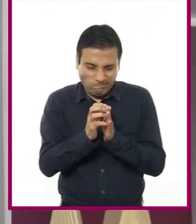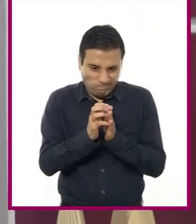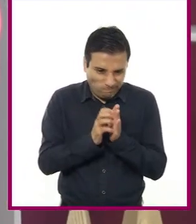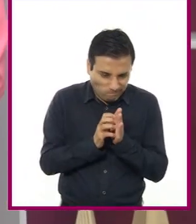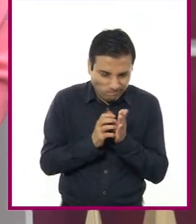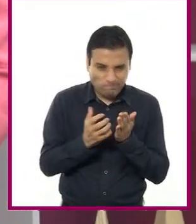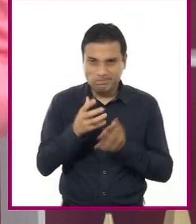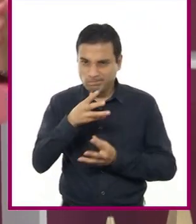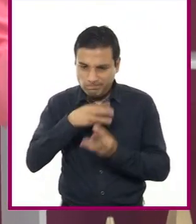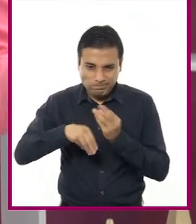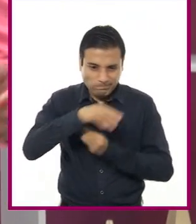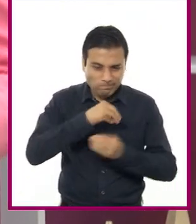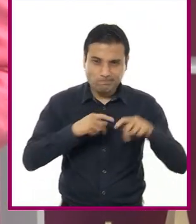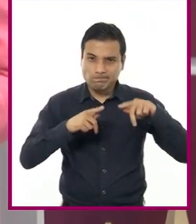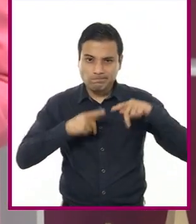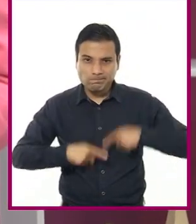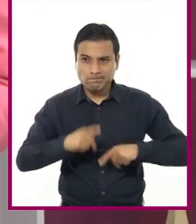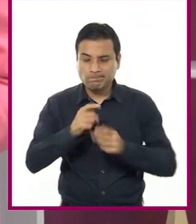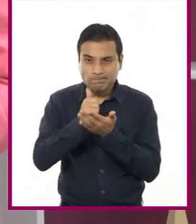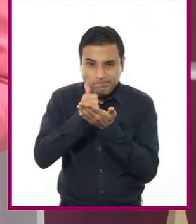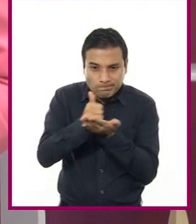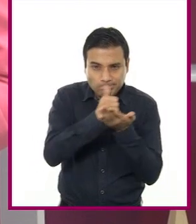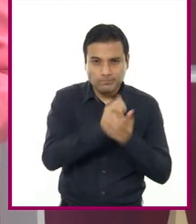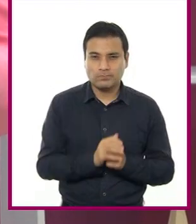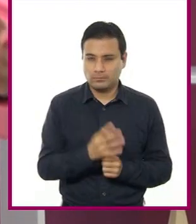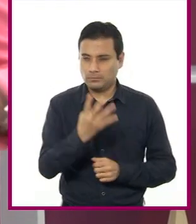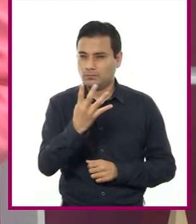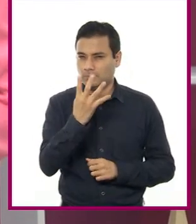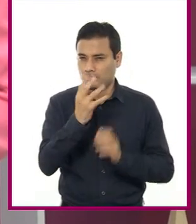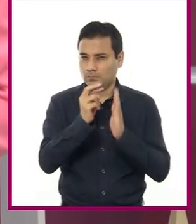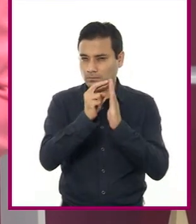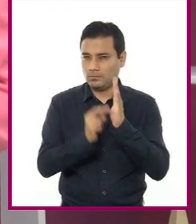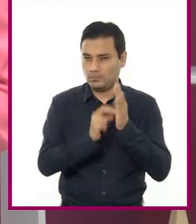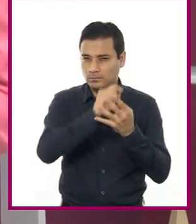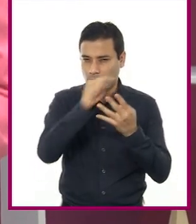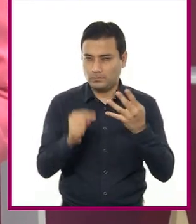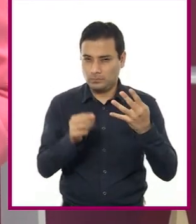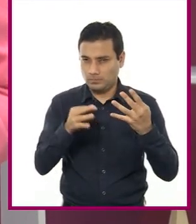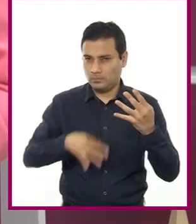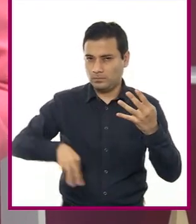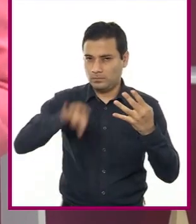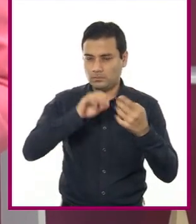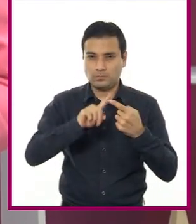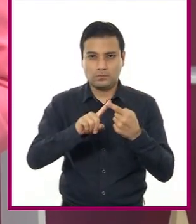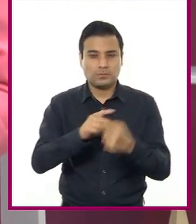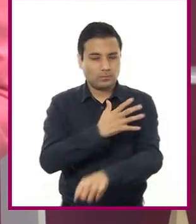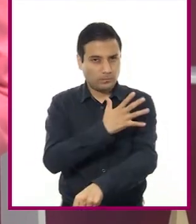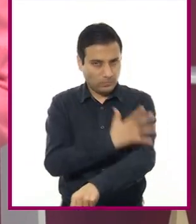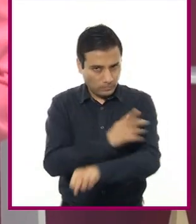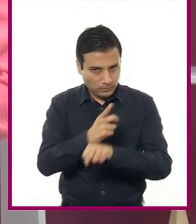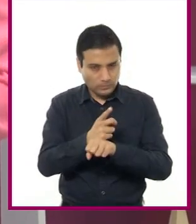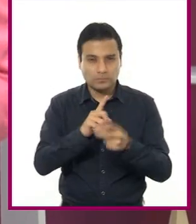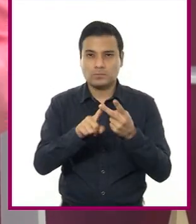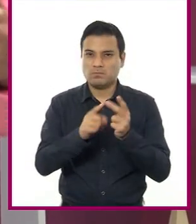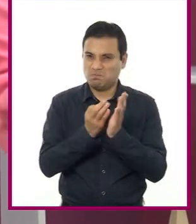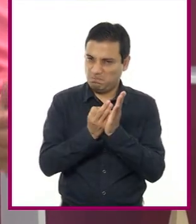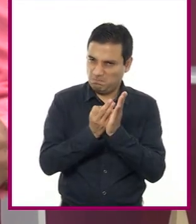de servicio, y agregaría 4 criterios a los anteriores: honradez,